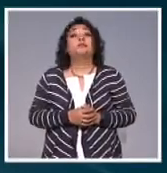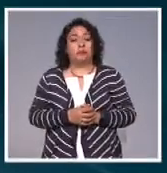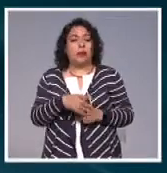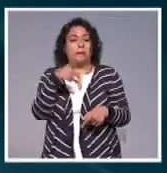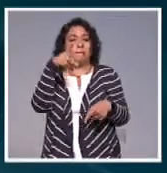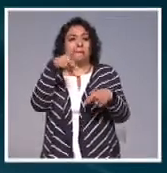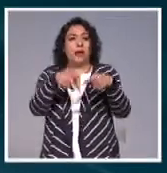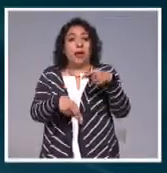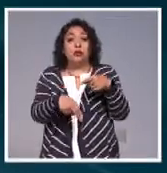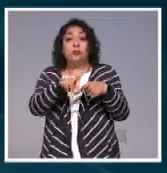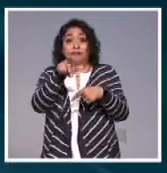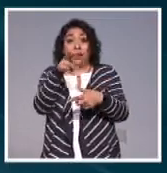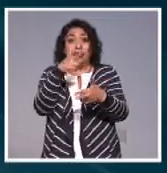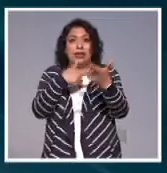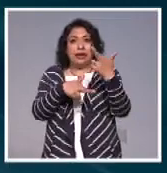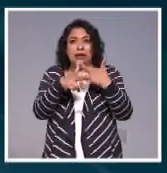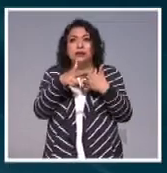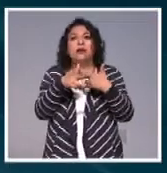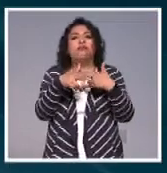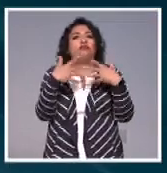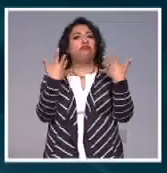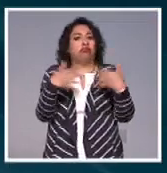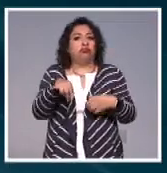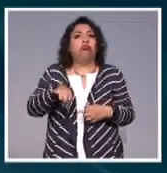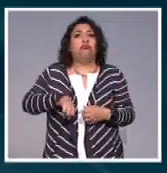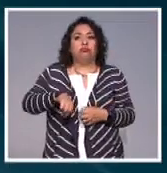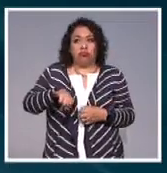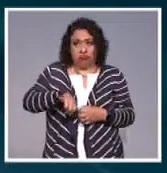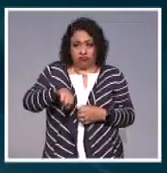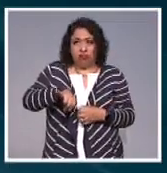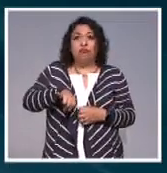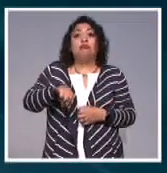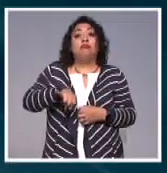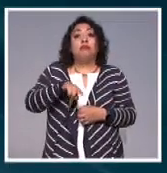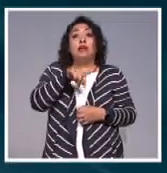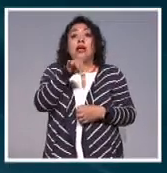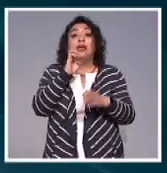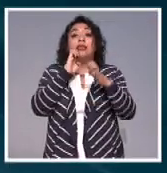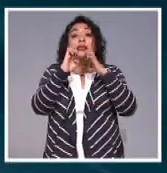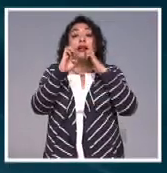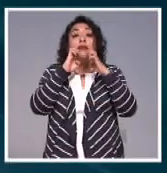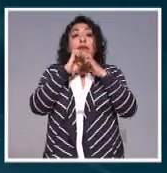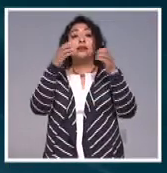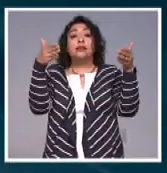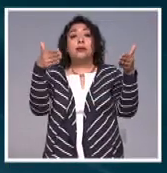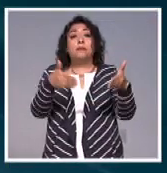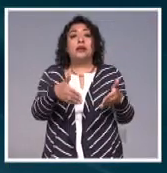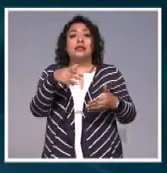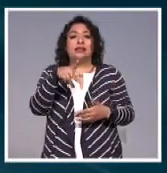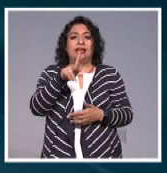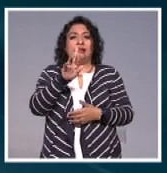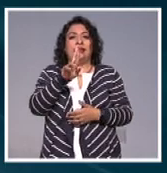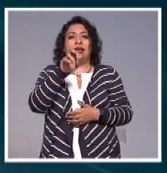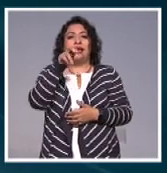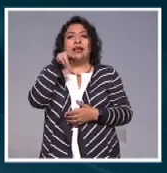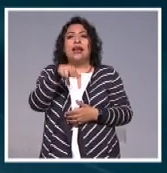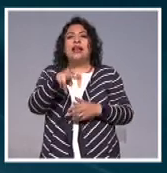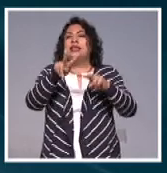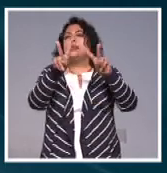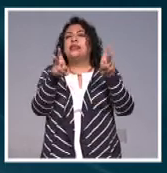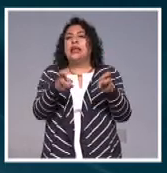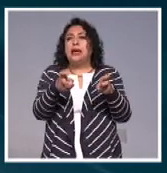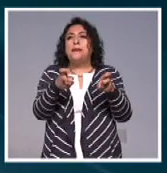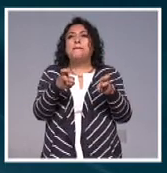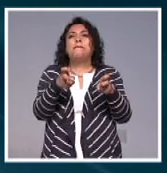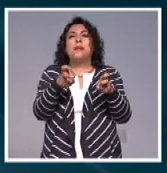Tenemos una pausa. Cuando regresemos, se va a poner muy interesante con la entrevista que nos presentará Karen Rivera sobre el